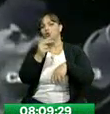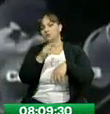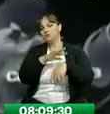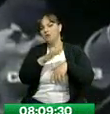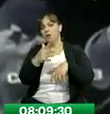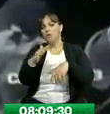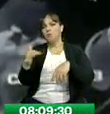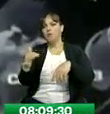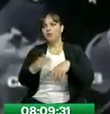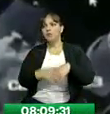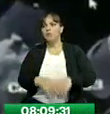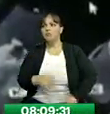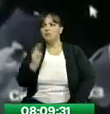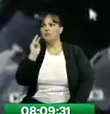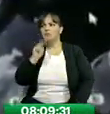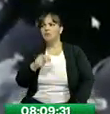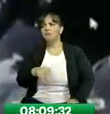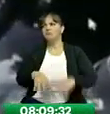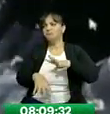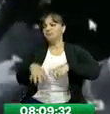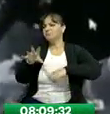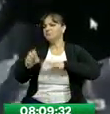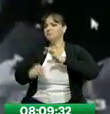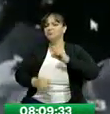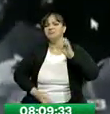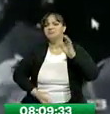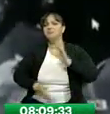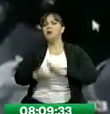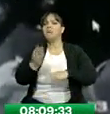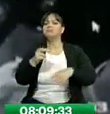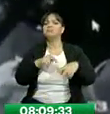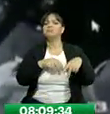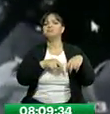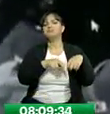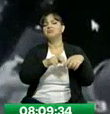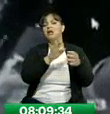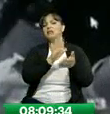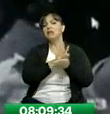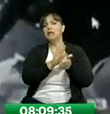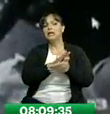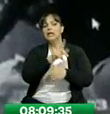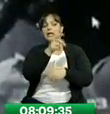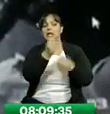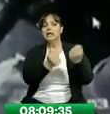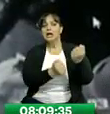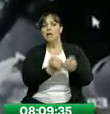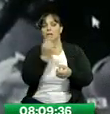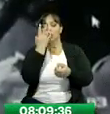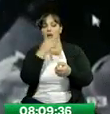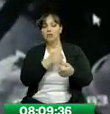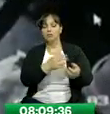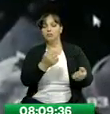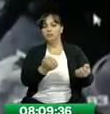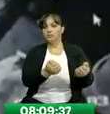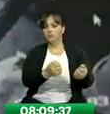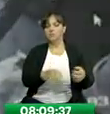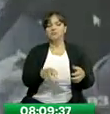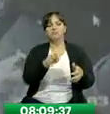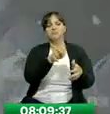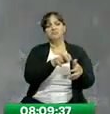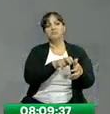y caminando hasta la esquina según un vecino allí se embarcaron en el carro blanco en el que llegaron